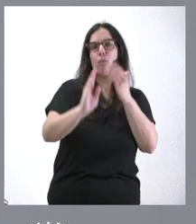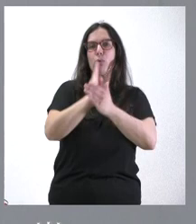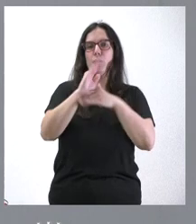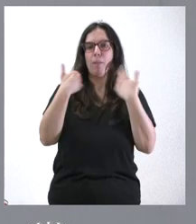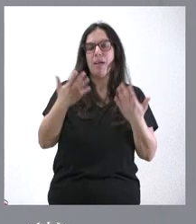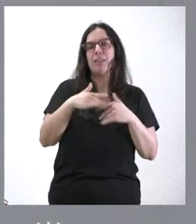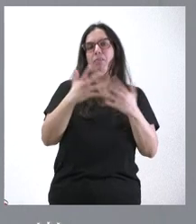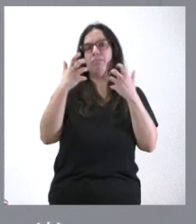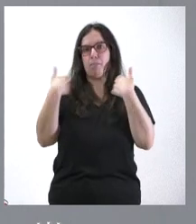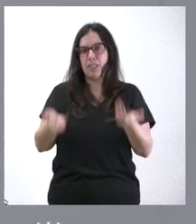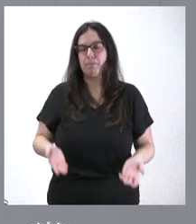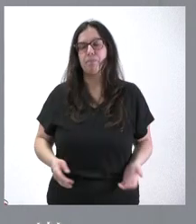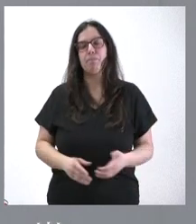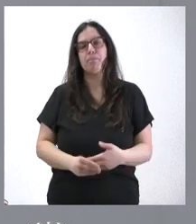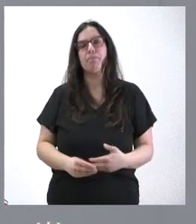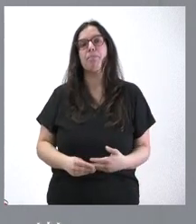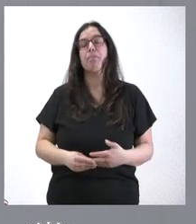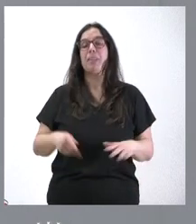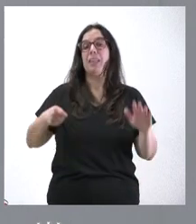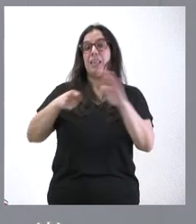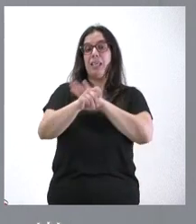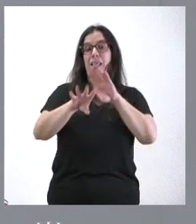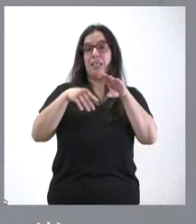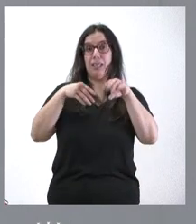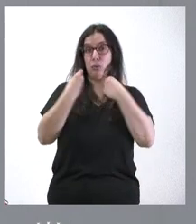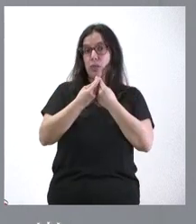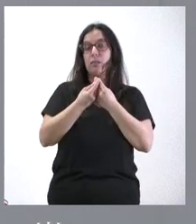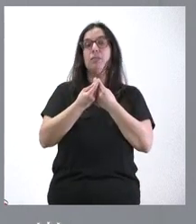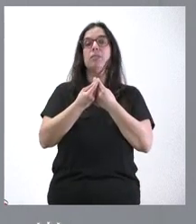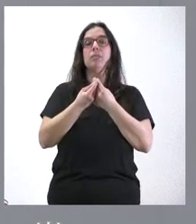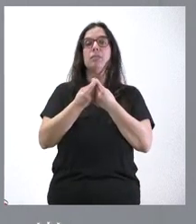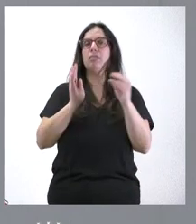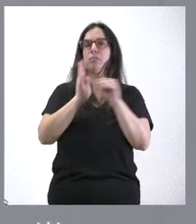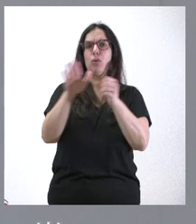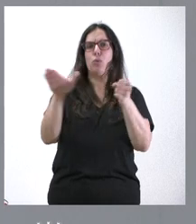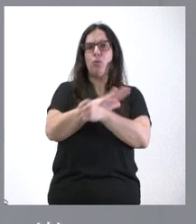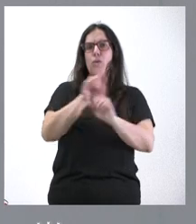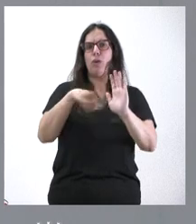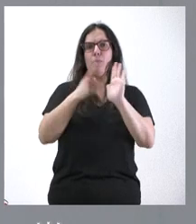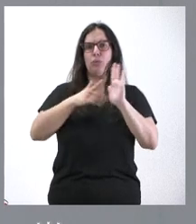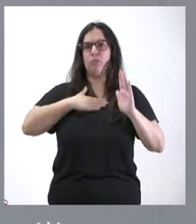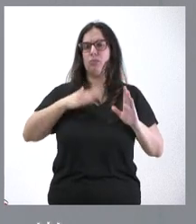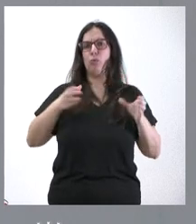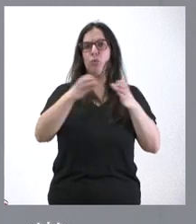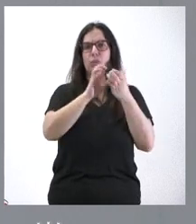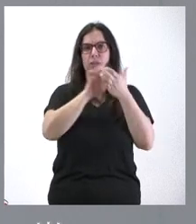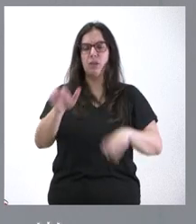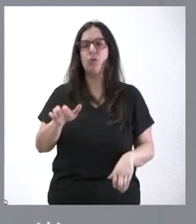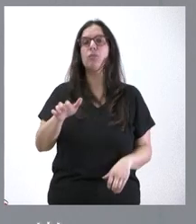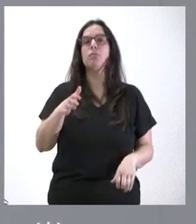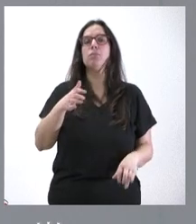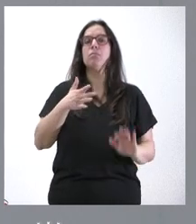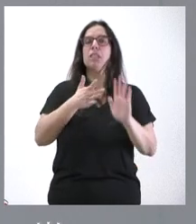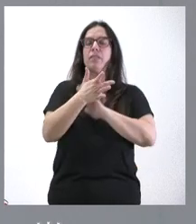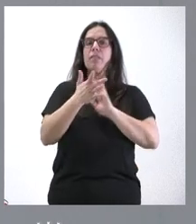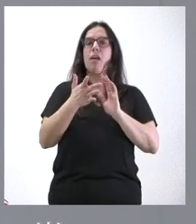rentable la inversión total de estas infraestructuras se financia al 100% por la junta de Castilla y león y va a permitir